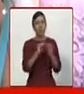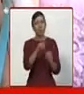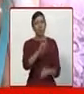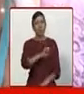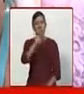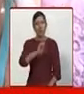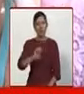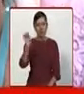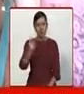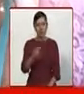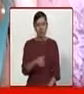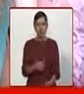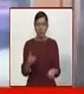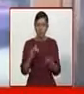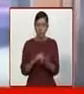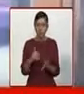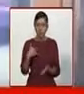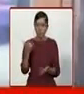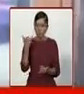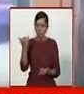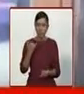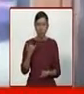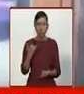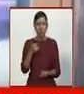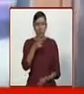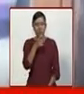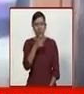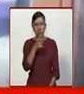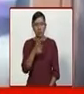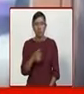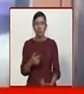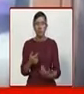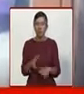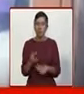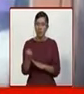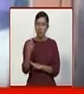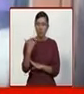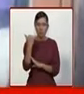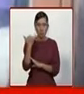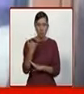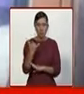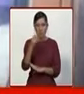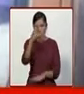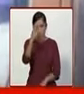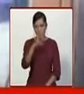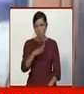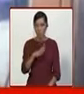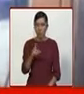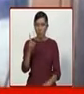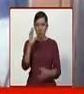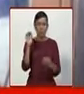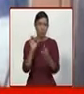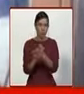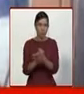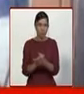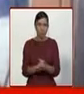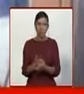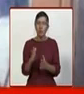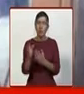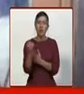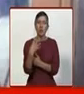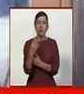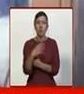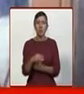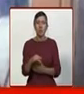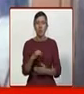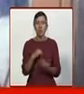nuevamente el teléfono y era mi yerno. Hola, le digo, hola Carlos, le digo, doña Lourdes, la